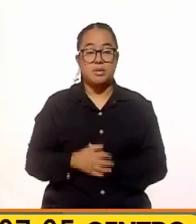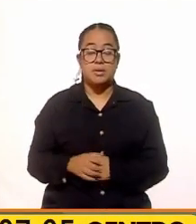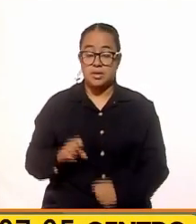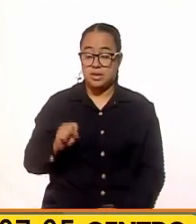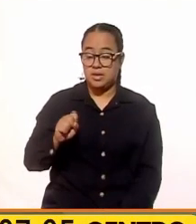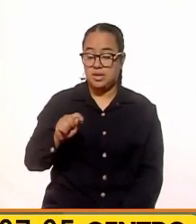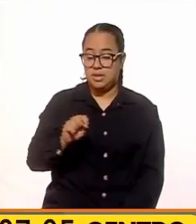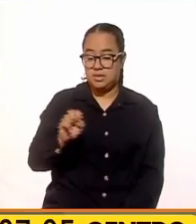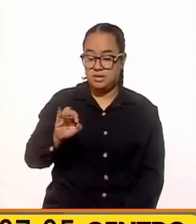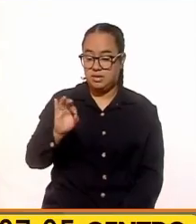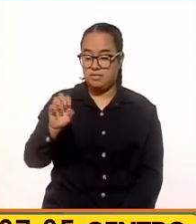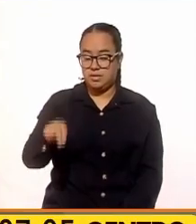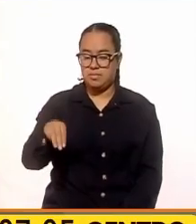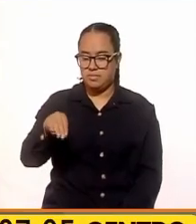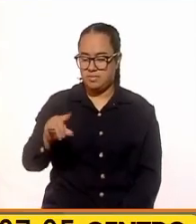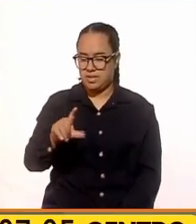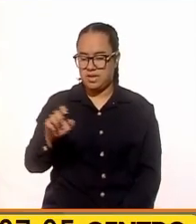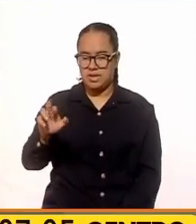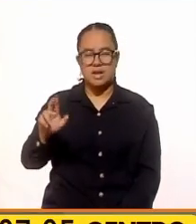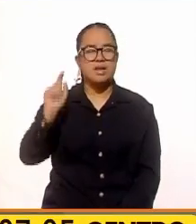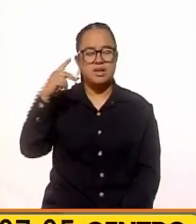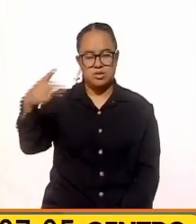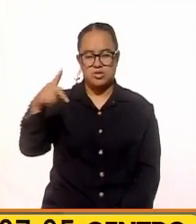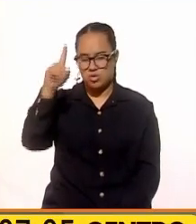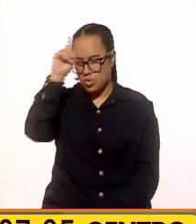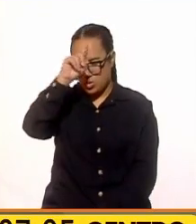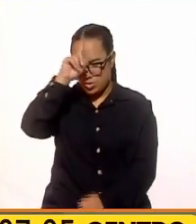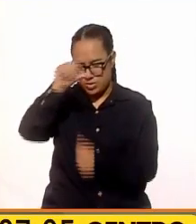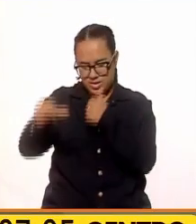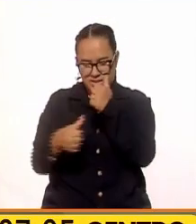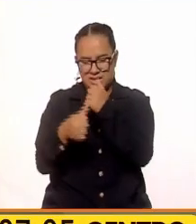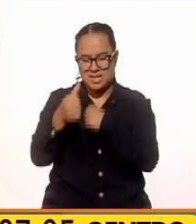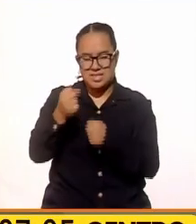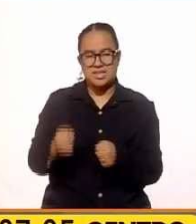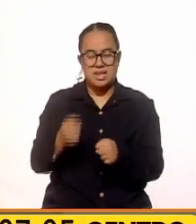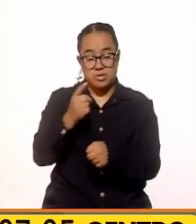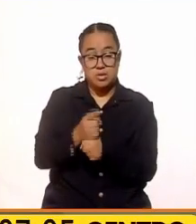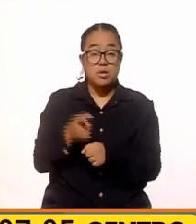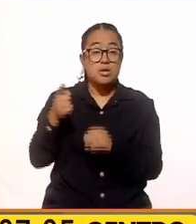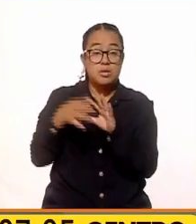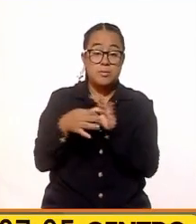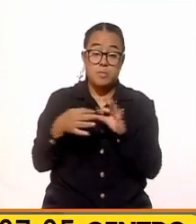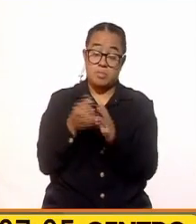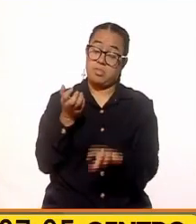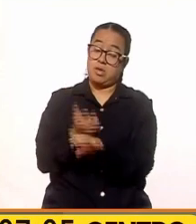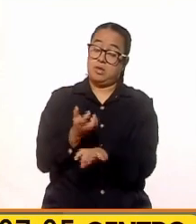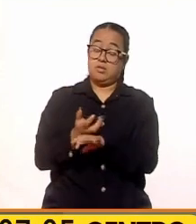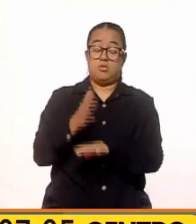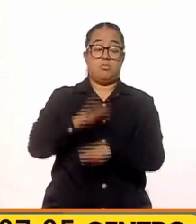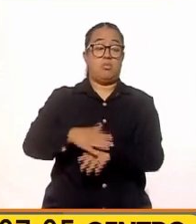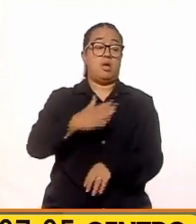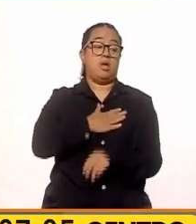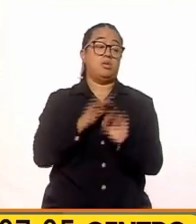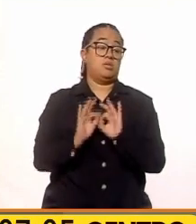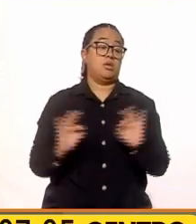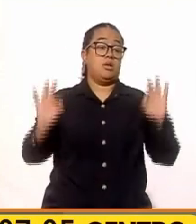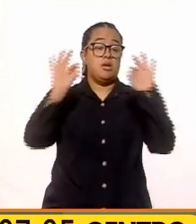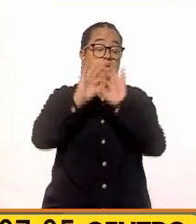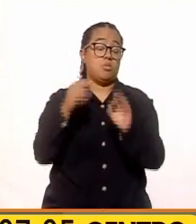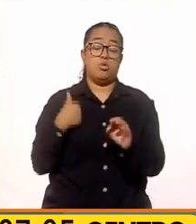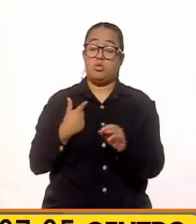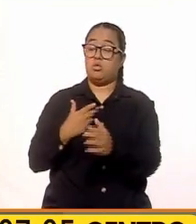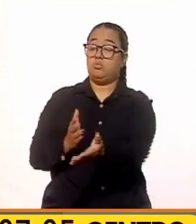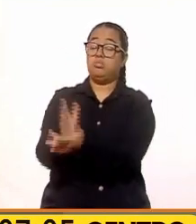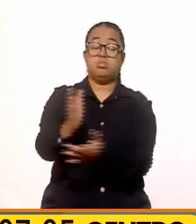Stephen Miller, que es asesor de seguridad, ha dicho que Estados Unidos debe afirmar sus intereses sin tener que disculparse. Todas